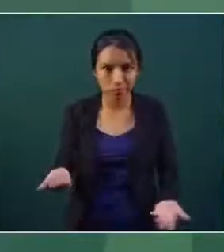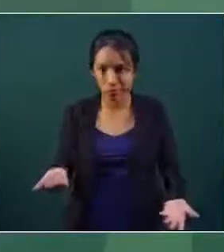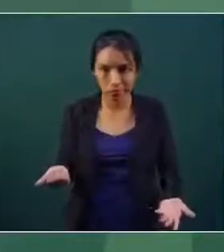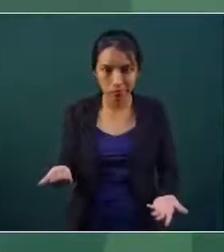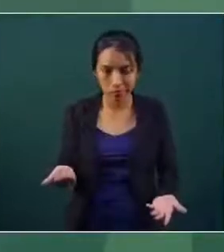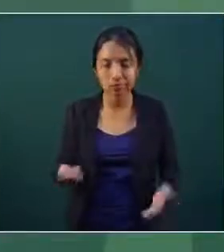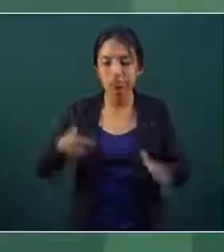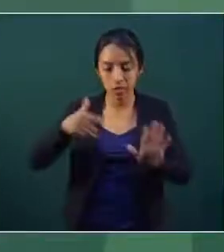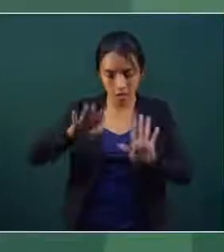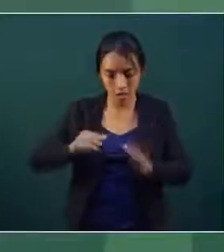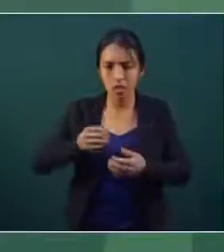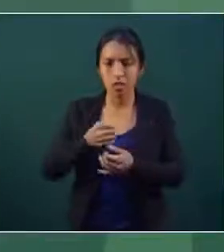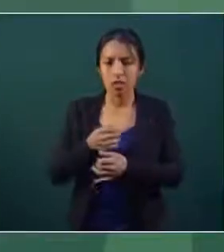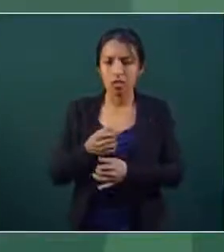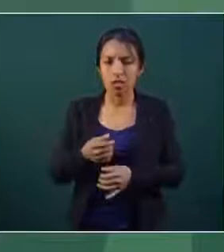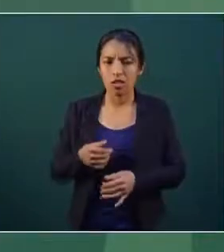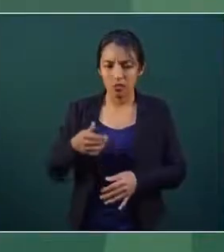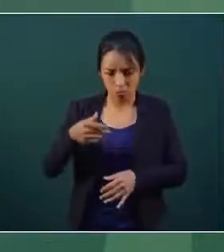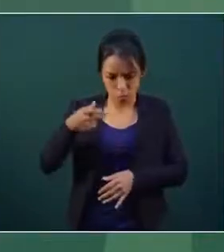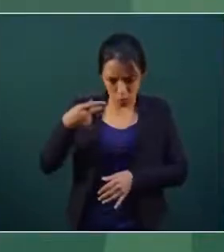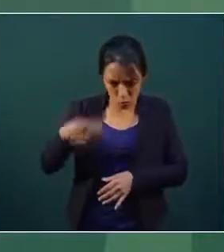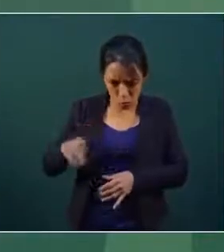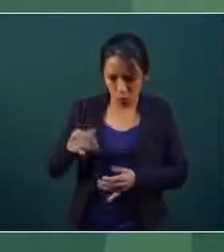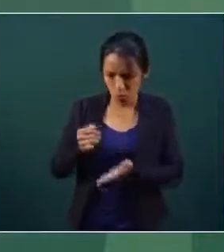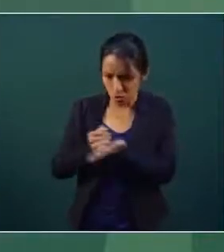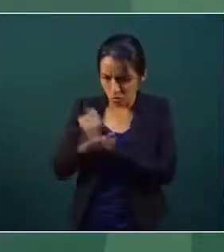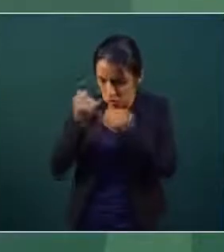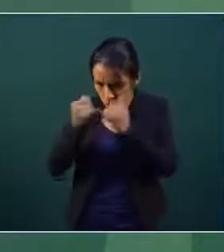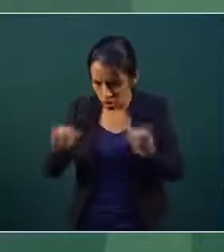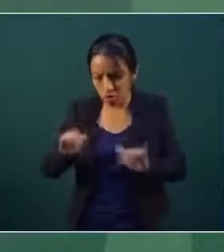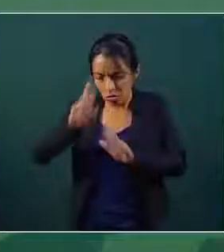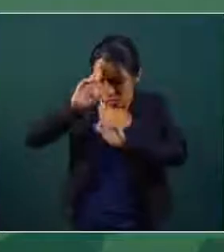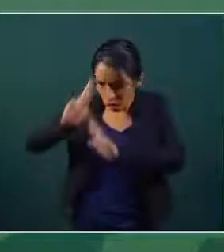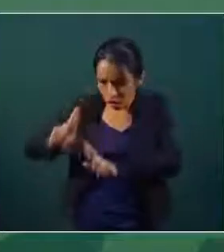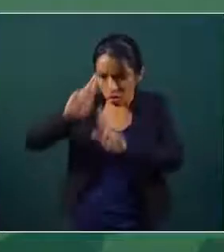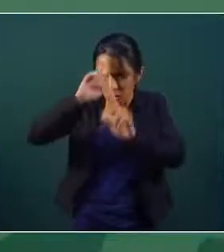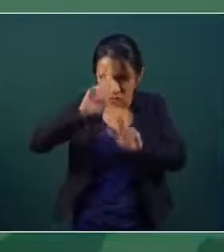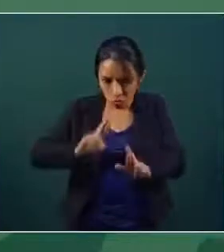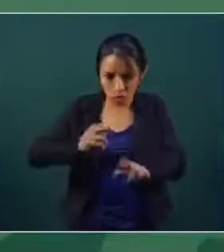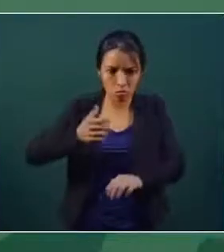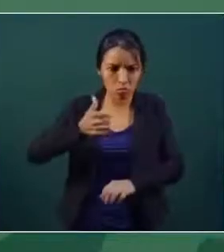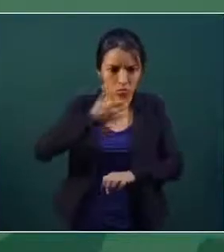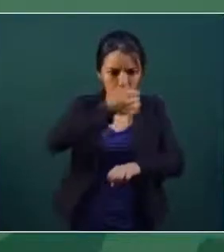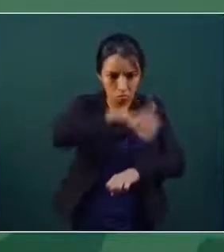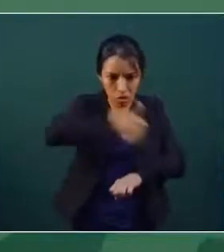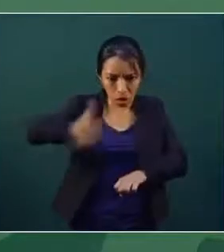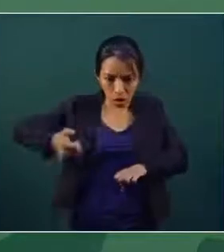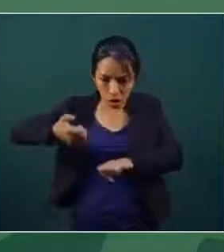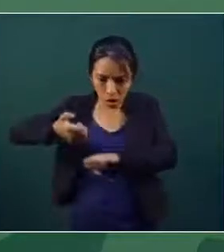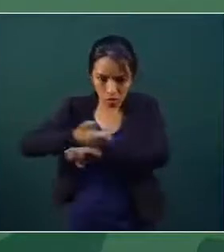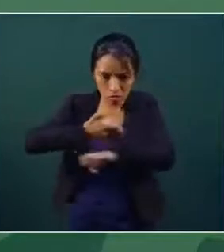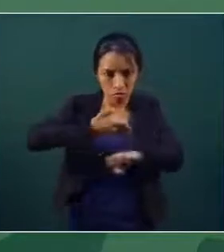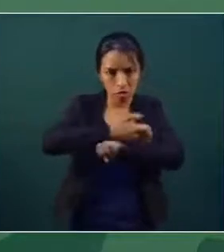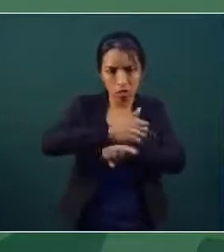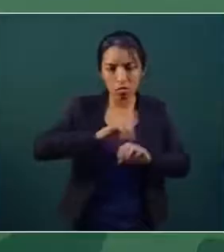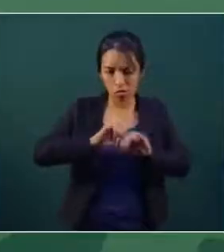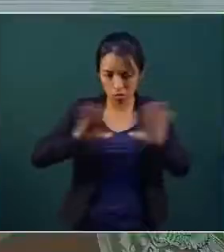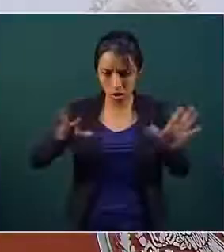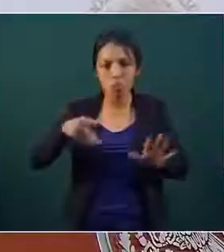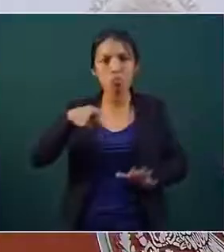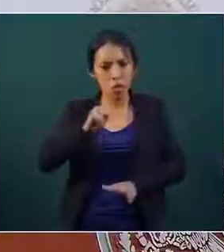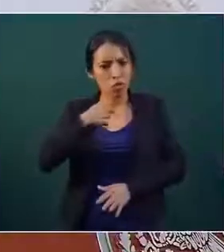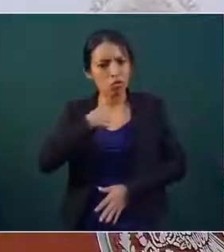la autonomía, a la independencia de los estados, sí puedo